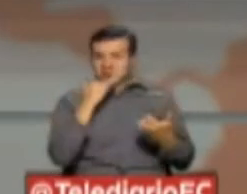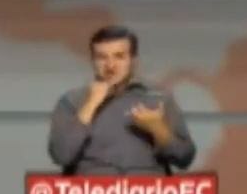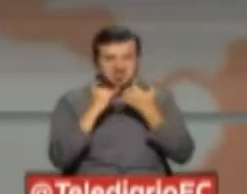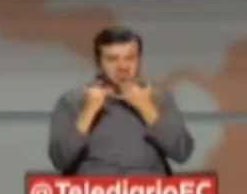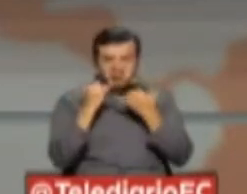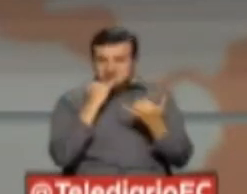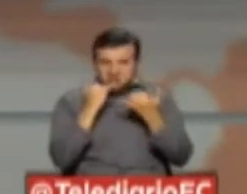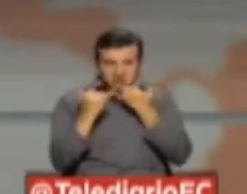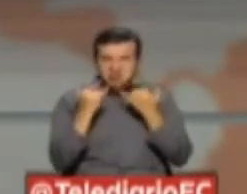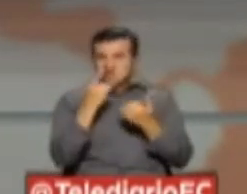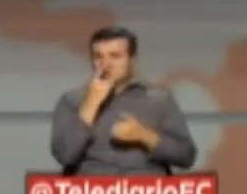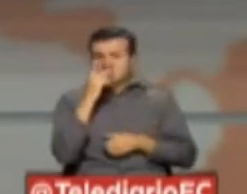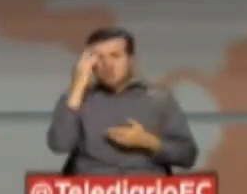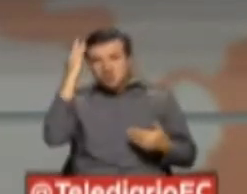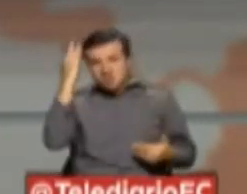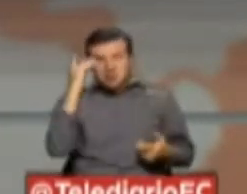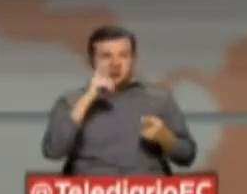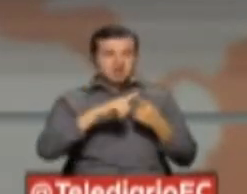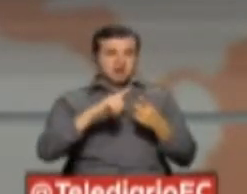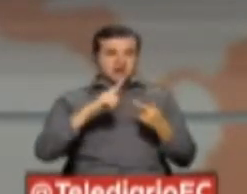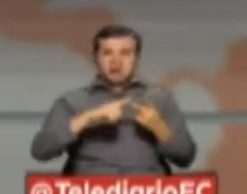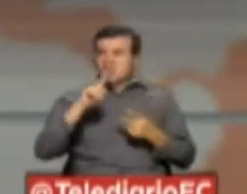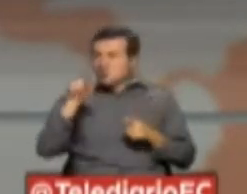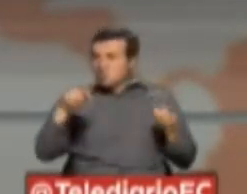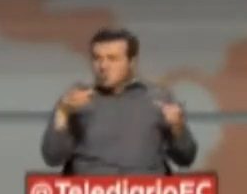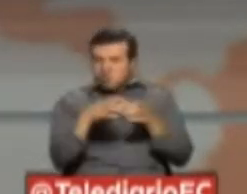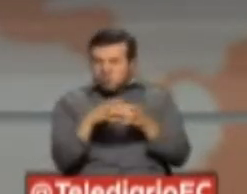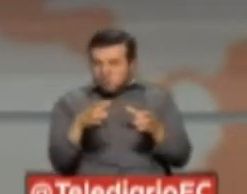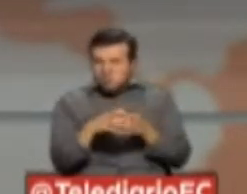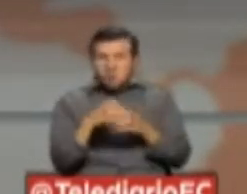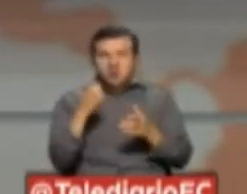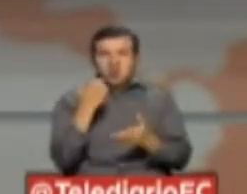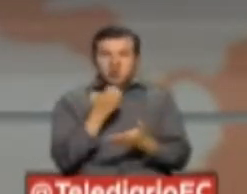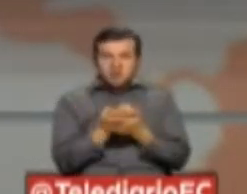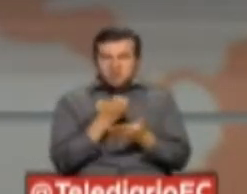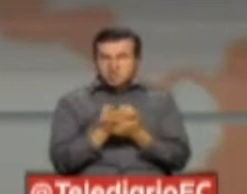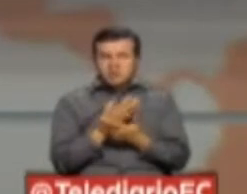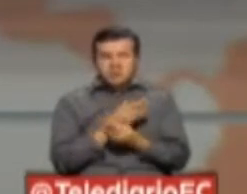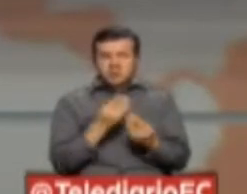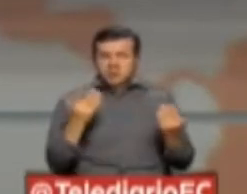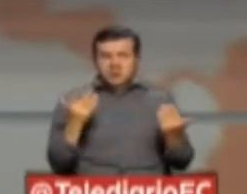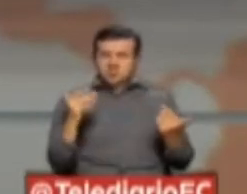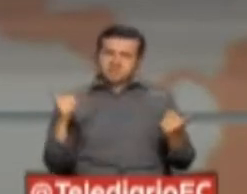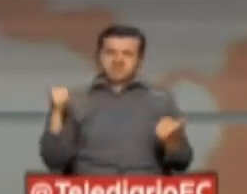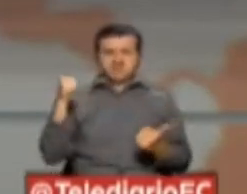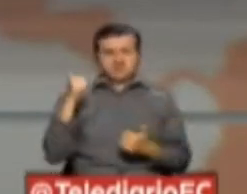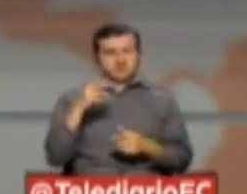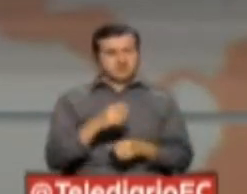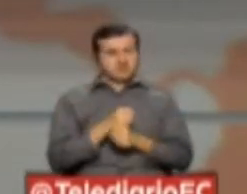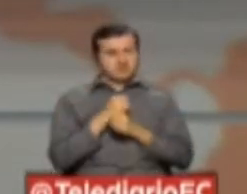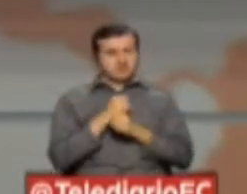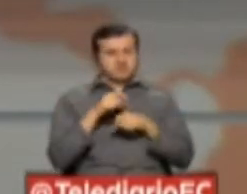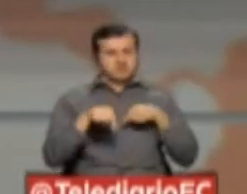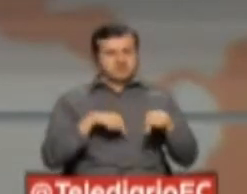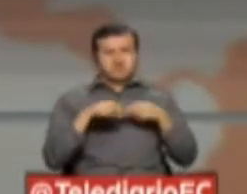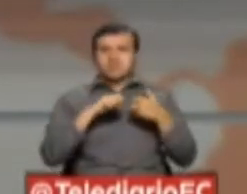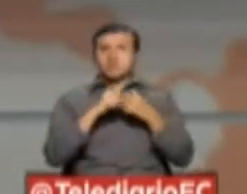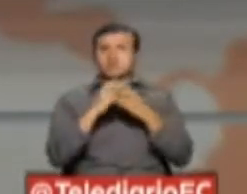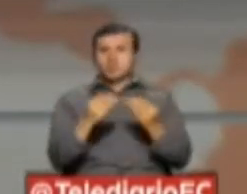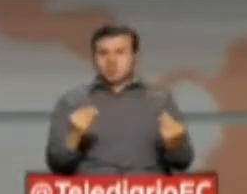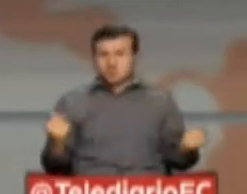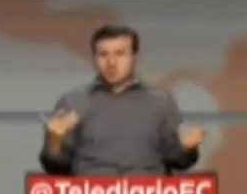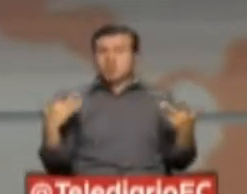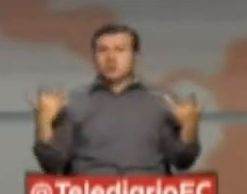interés hay intereses políticos e intereses gremiales e intereses económicos que subordinan a la seguridad vial cuál es la solución la